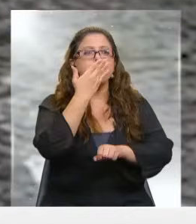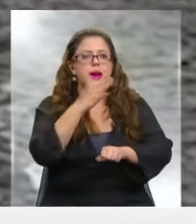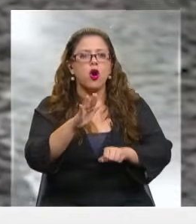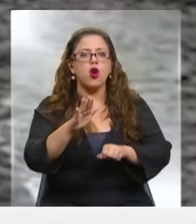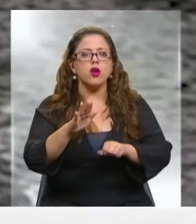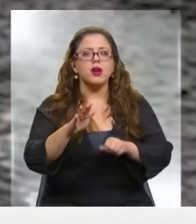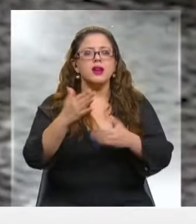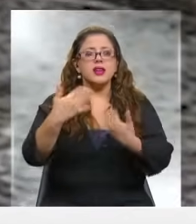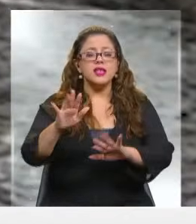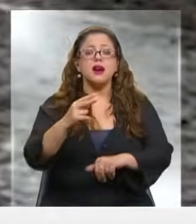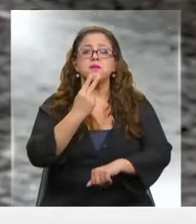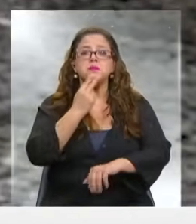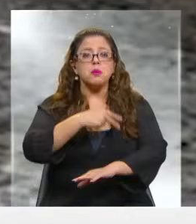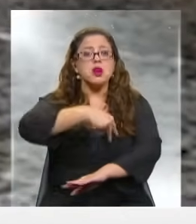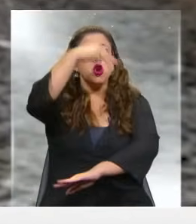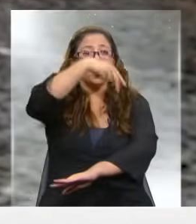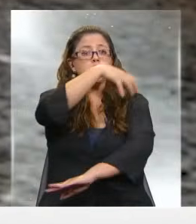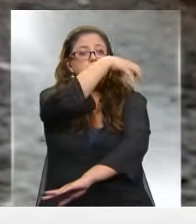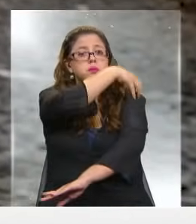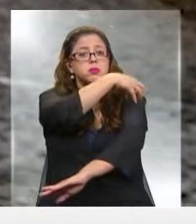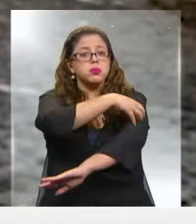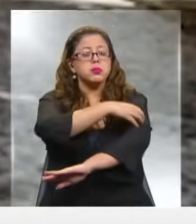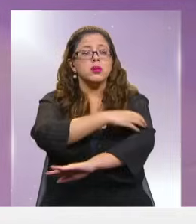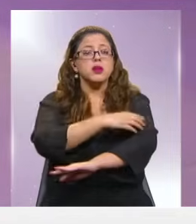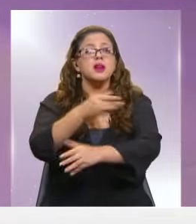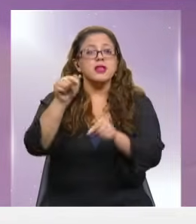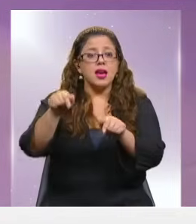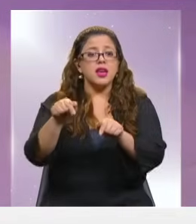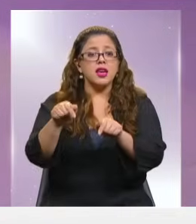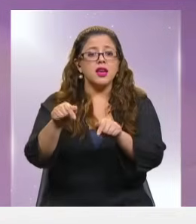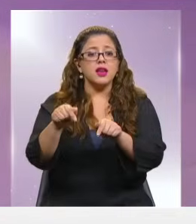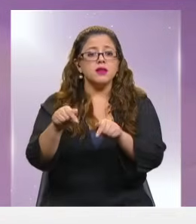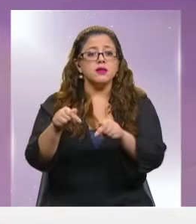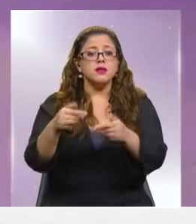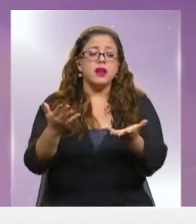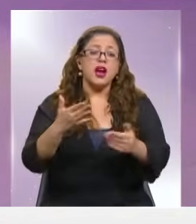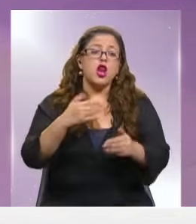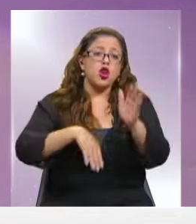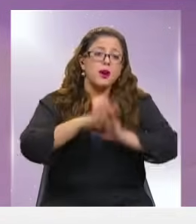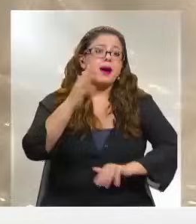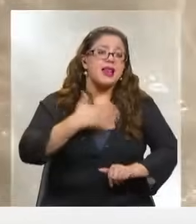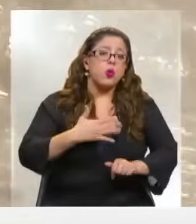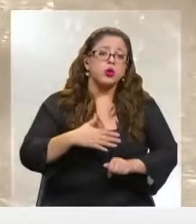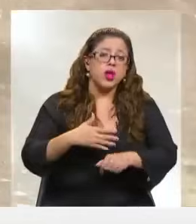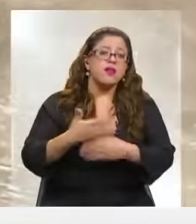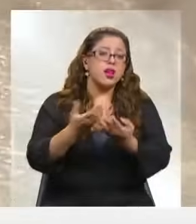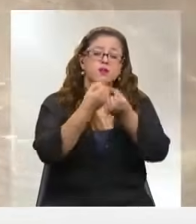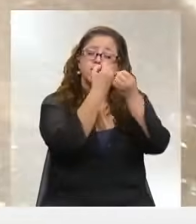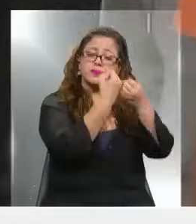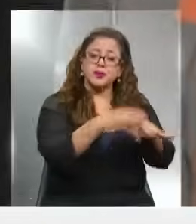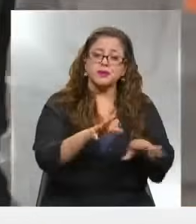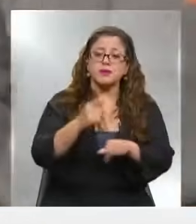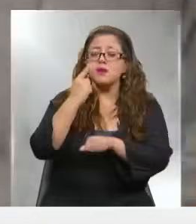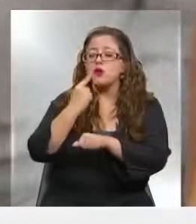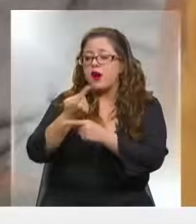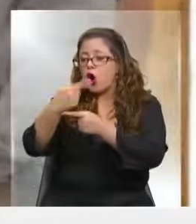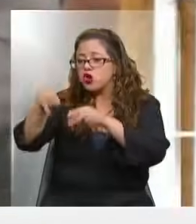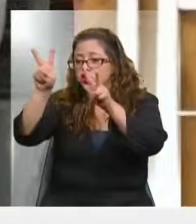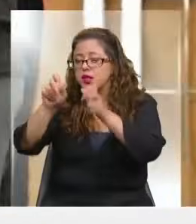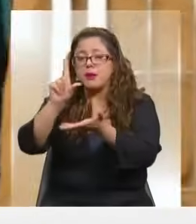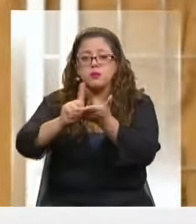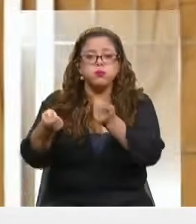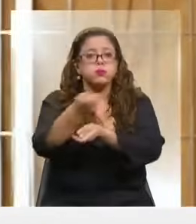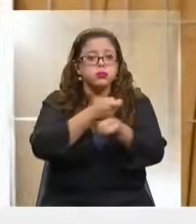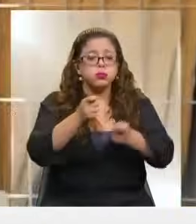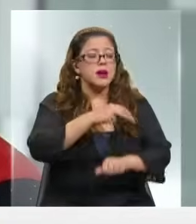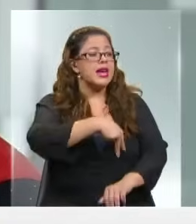radicó en el norte. Las circunstancias de la vida la hicieron dejar lo que más le gustaba y probar en otro rubro, el comercio. El